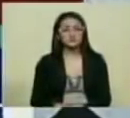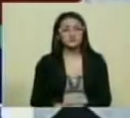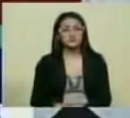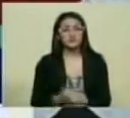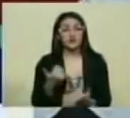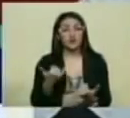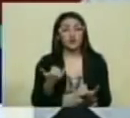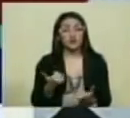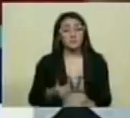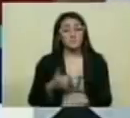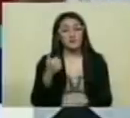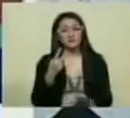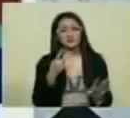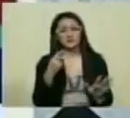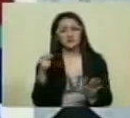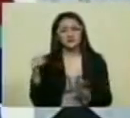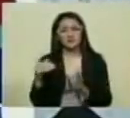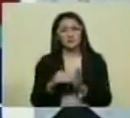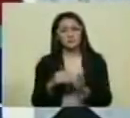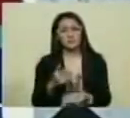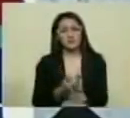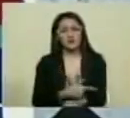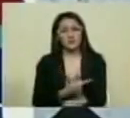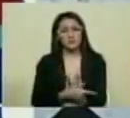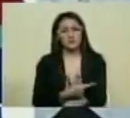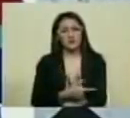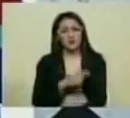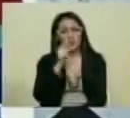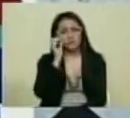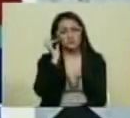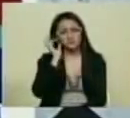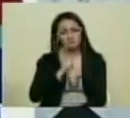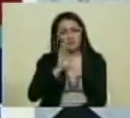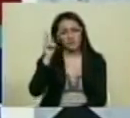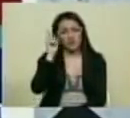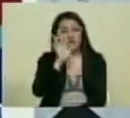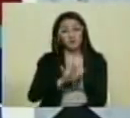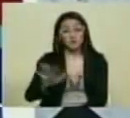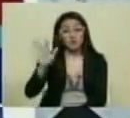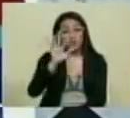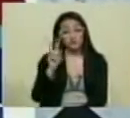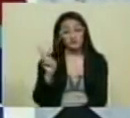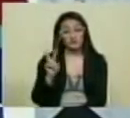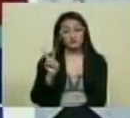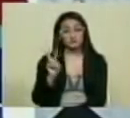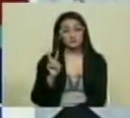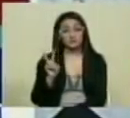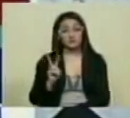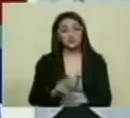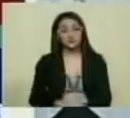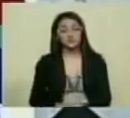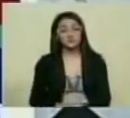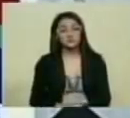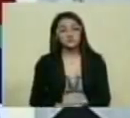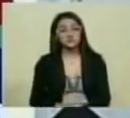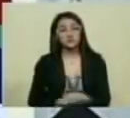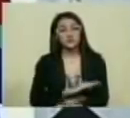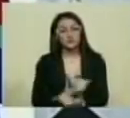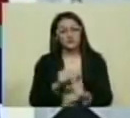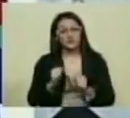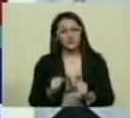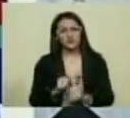más de 700.000 hermanos y hermanas indígenas en toda Venezuela, es una gran fuerza.